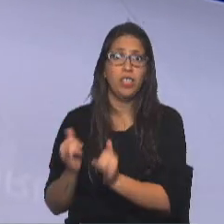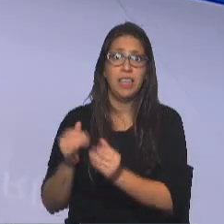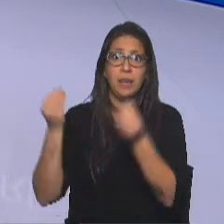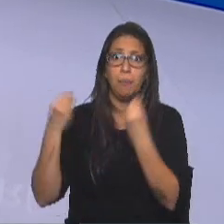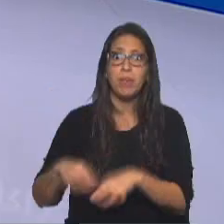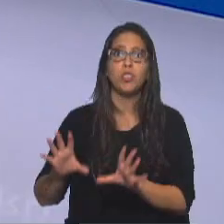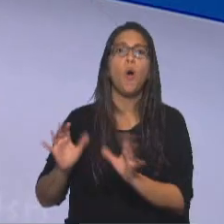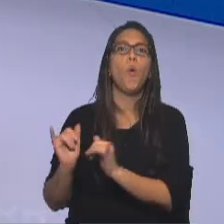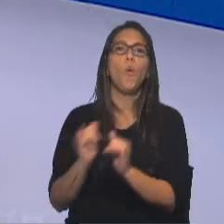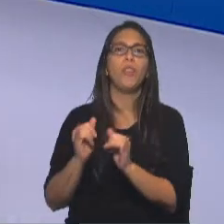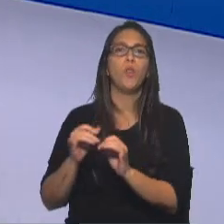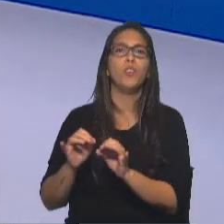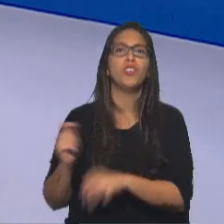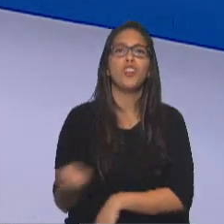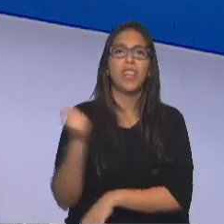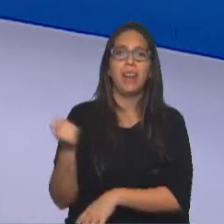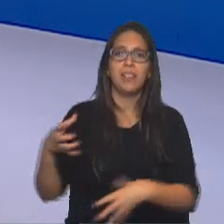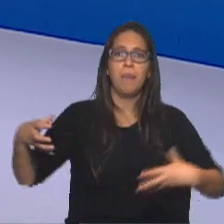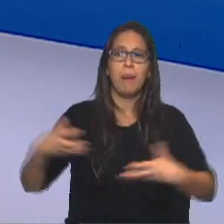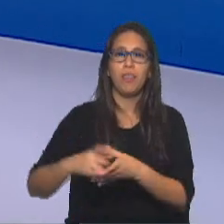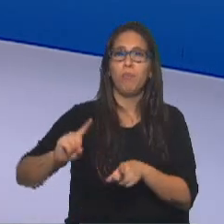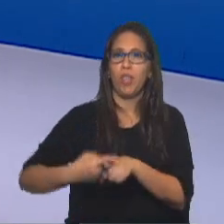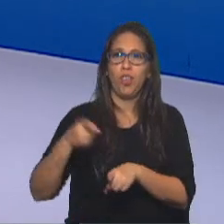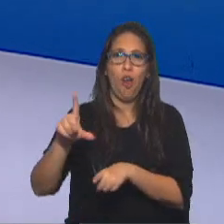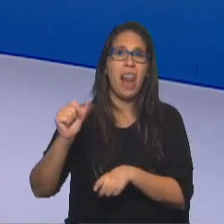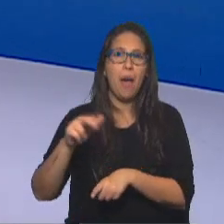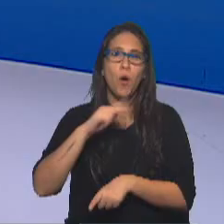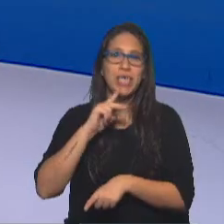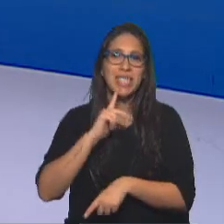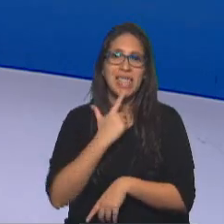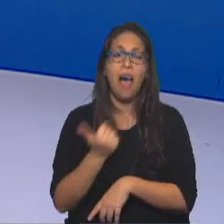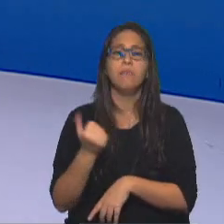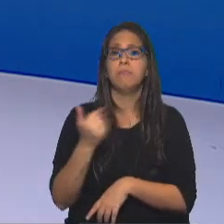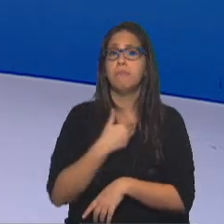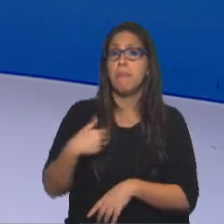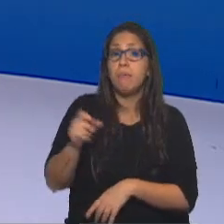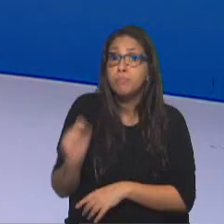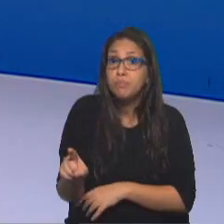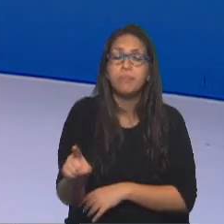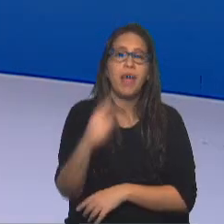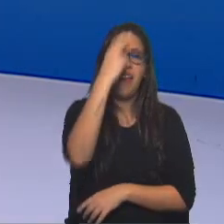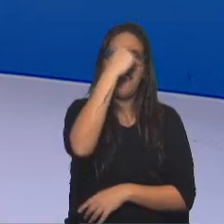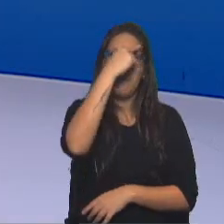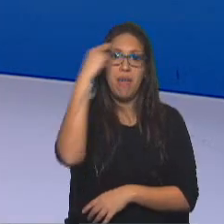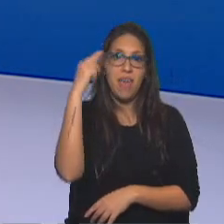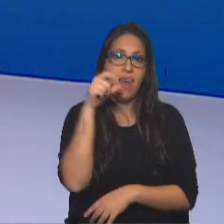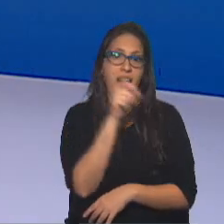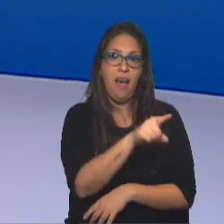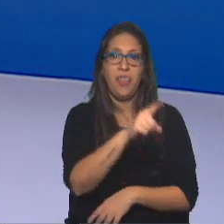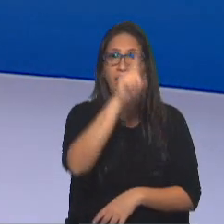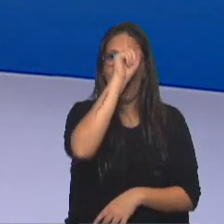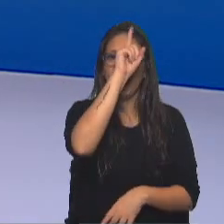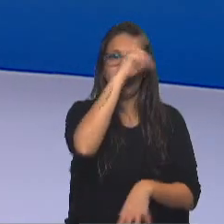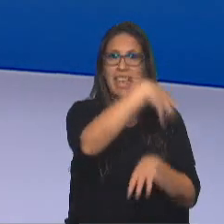juventudes socialistas del Partido Laborista. De hecho, la madre era enfermera del sistema de salud británico,